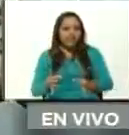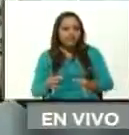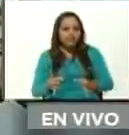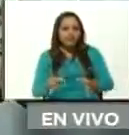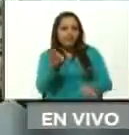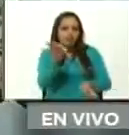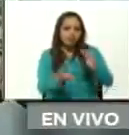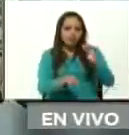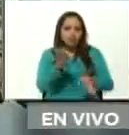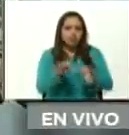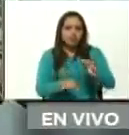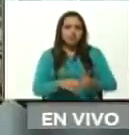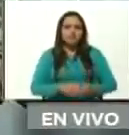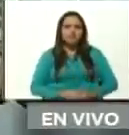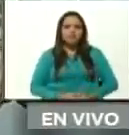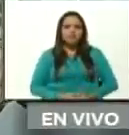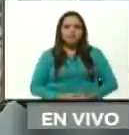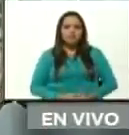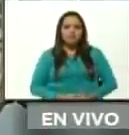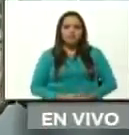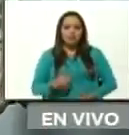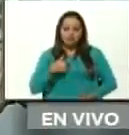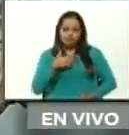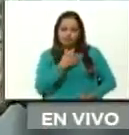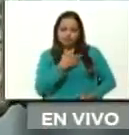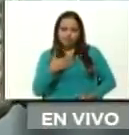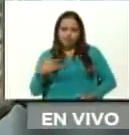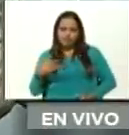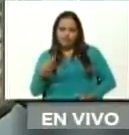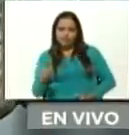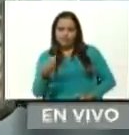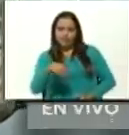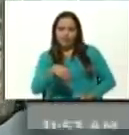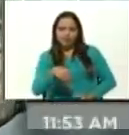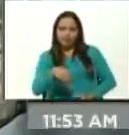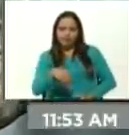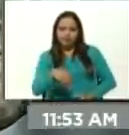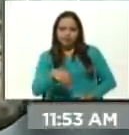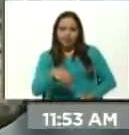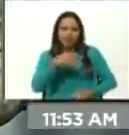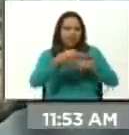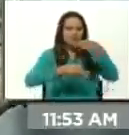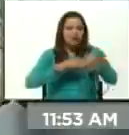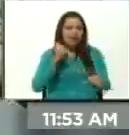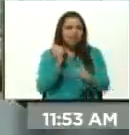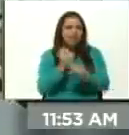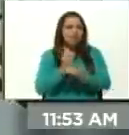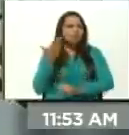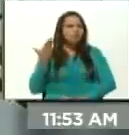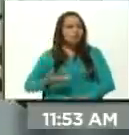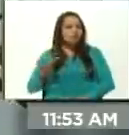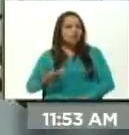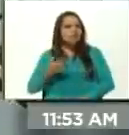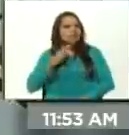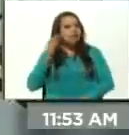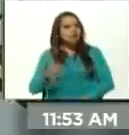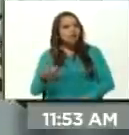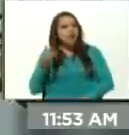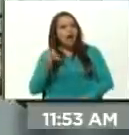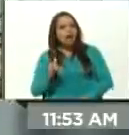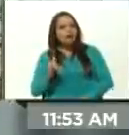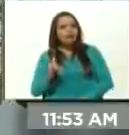de la justicia. Yo quiero agregar y destacar un trabajo importante que seguramente va a tener un